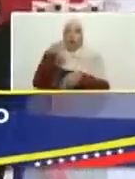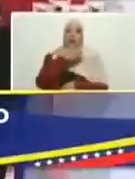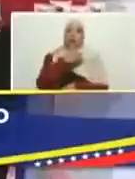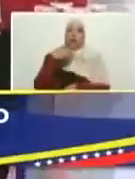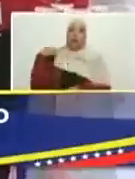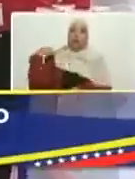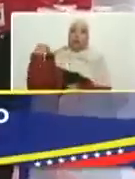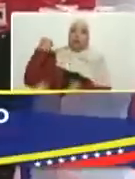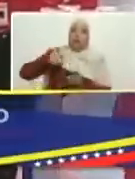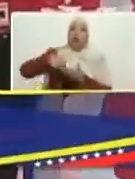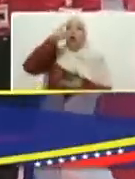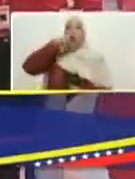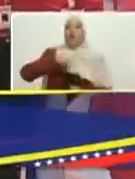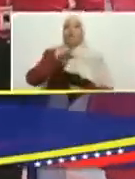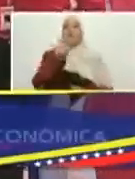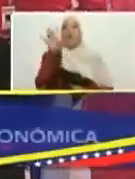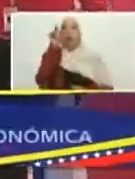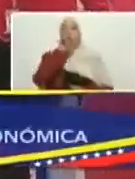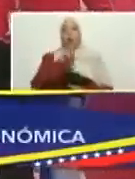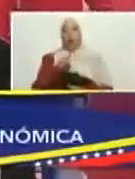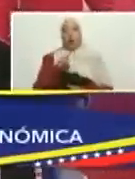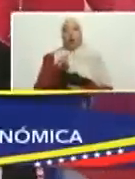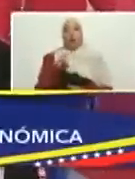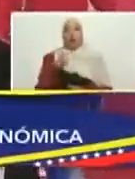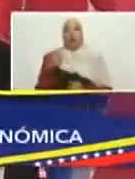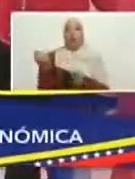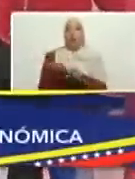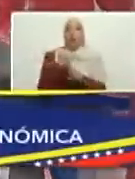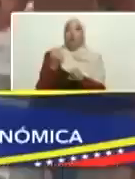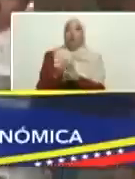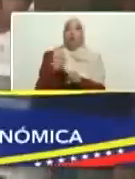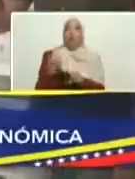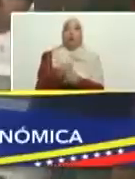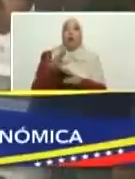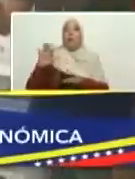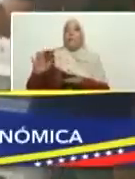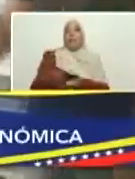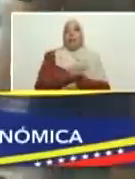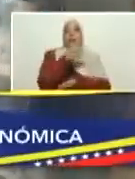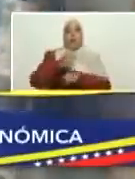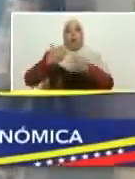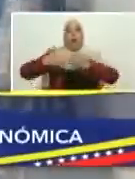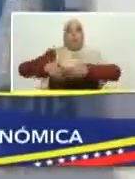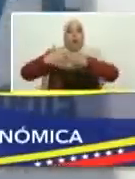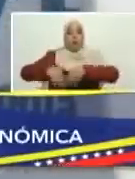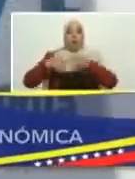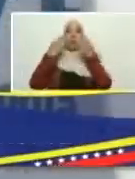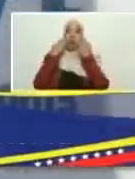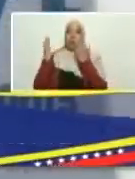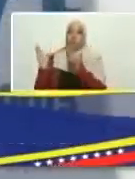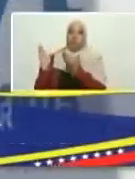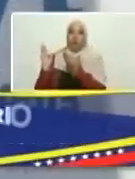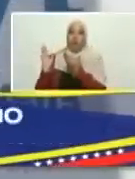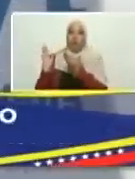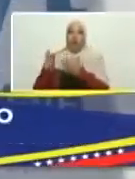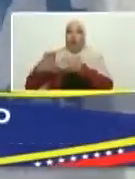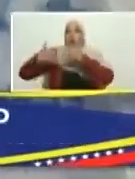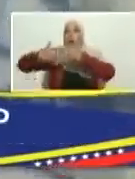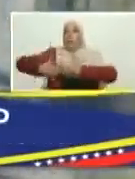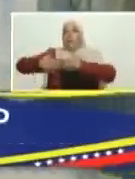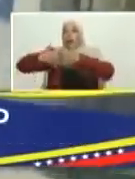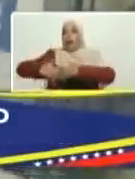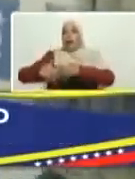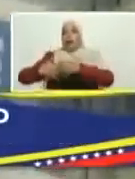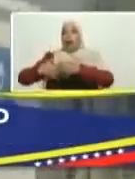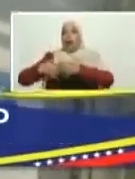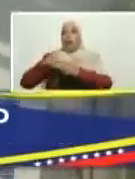rescate y el empoderamiento por la clase trabajadora de nuestra principal industria, PDVSA. Una industria que ha estado